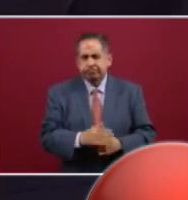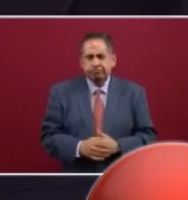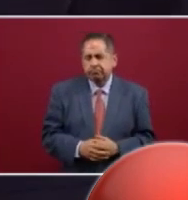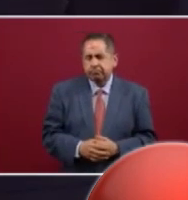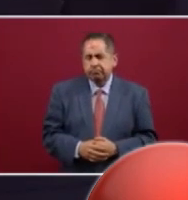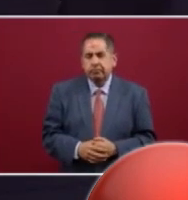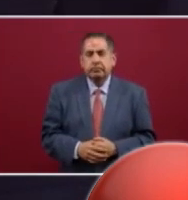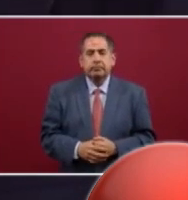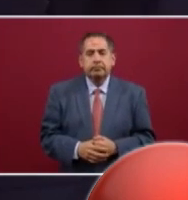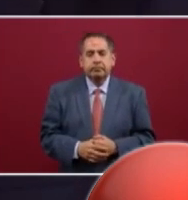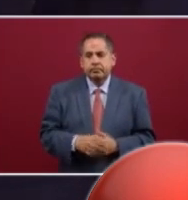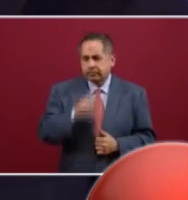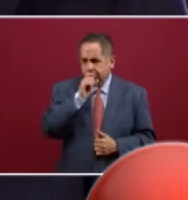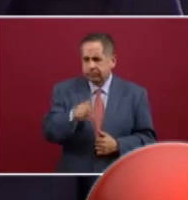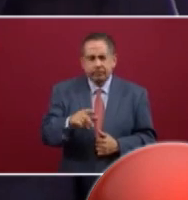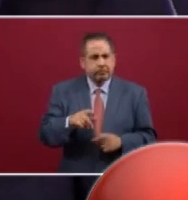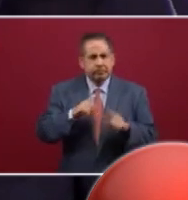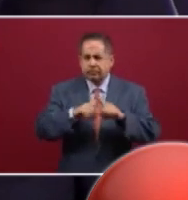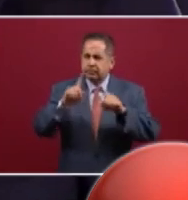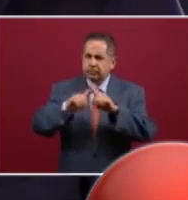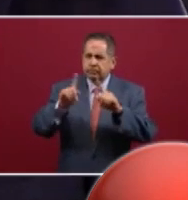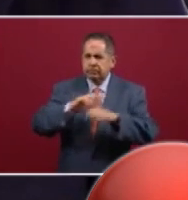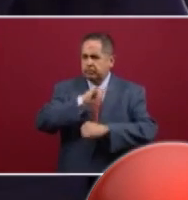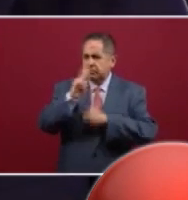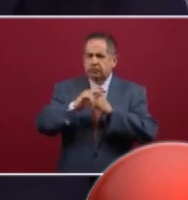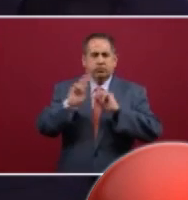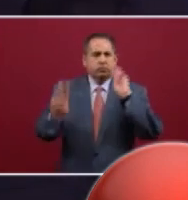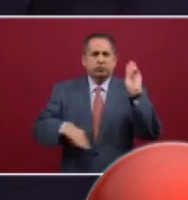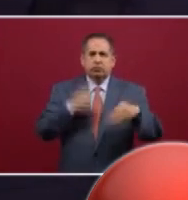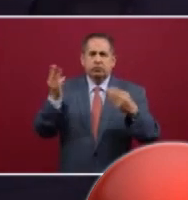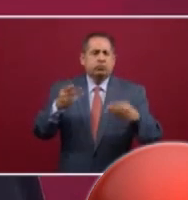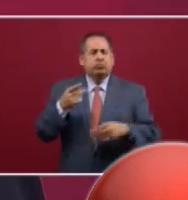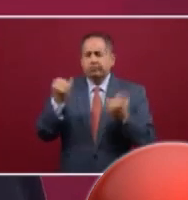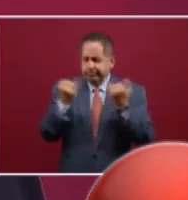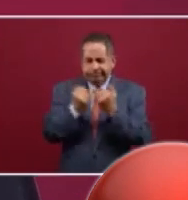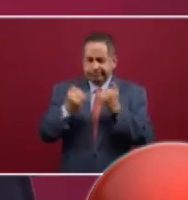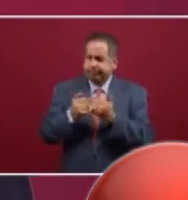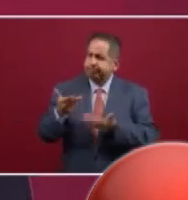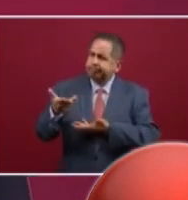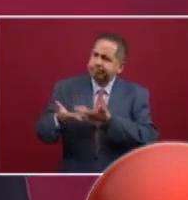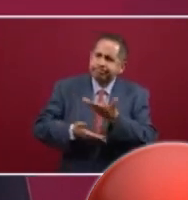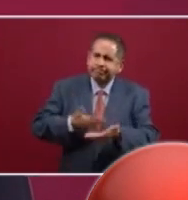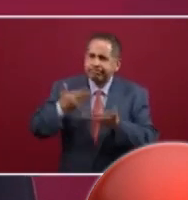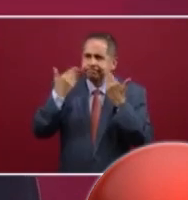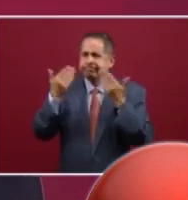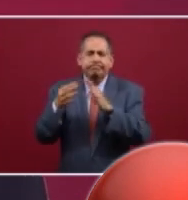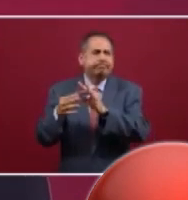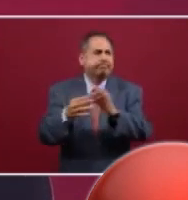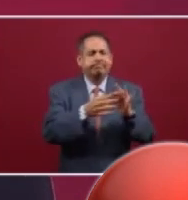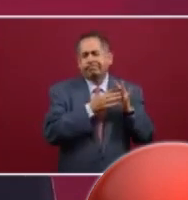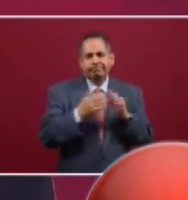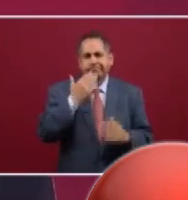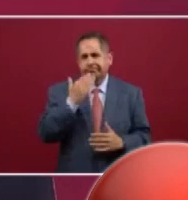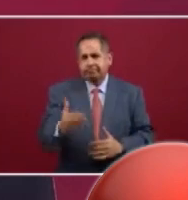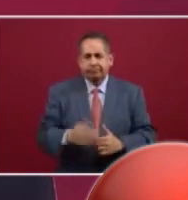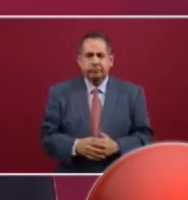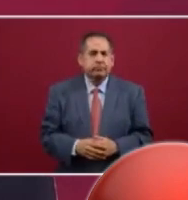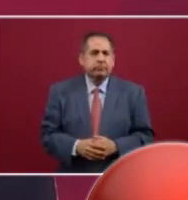y con todos los gobiernos del mundo, con todos los pueblos del mundo.